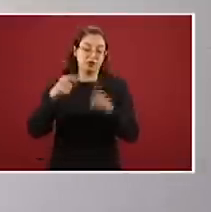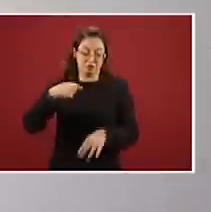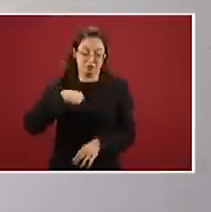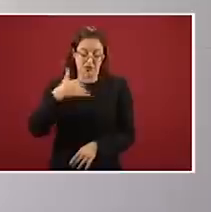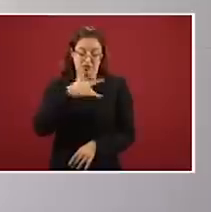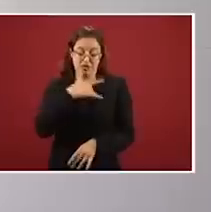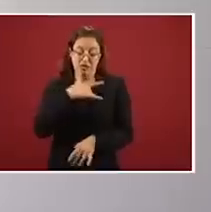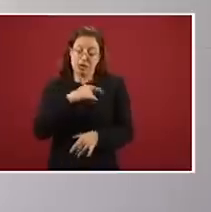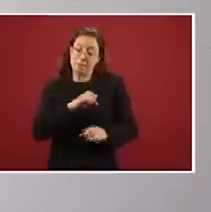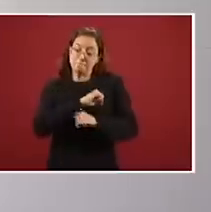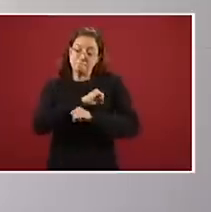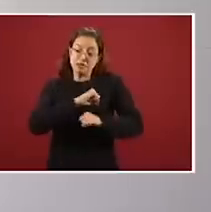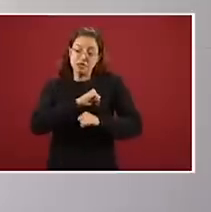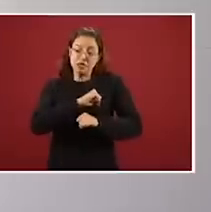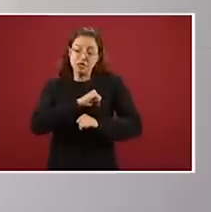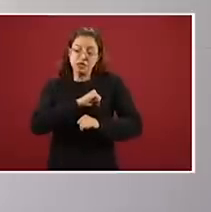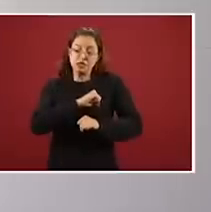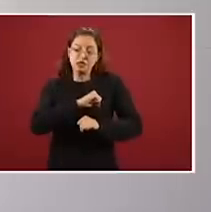de que